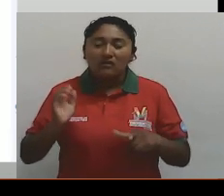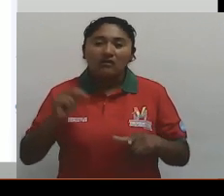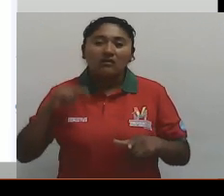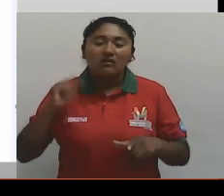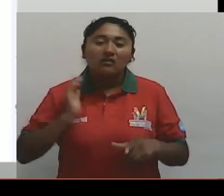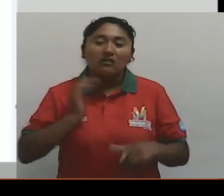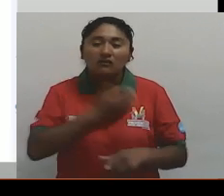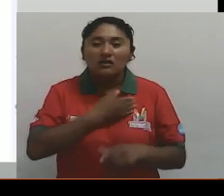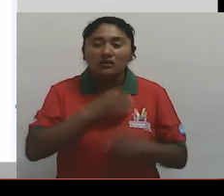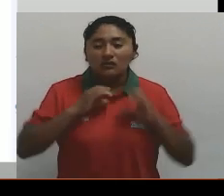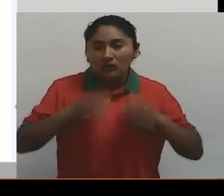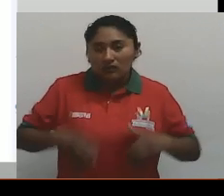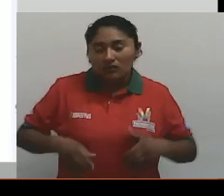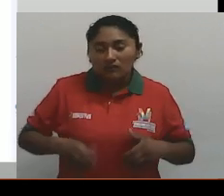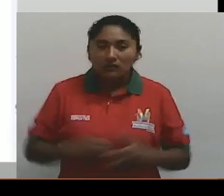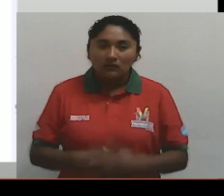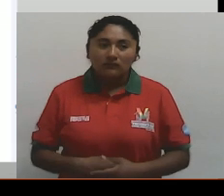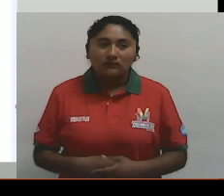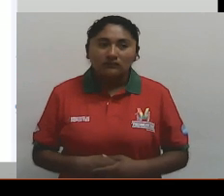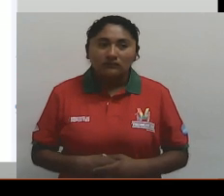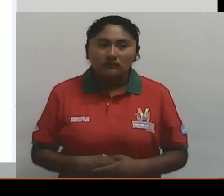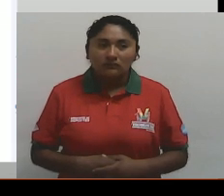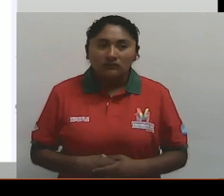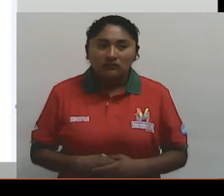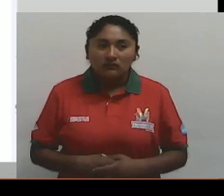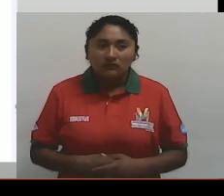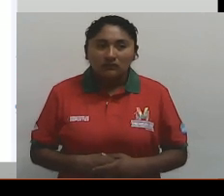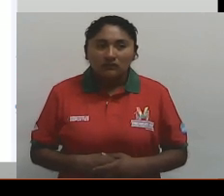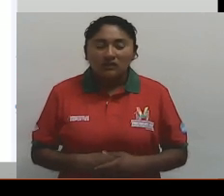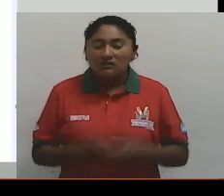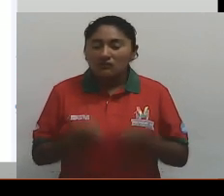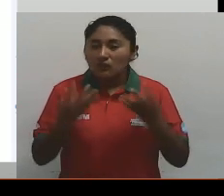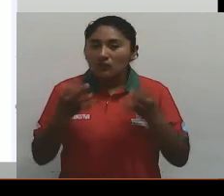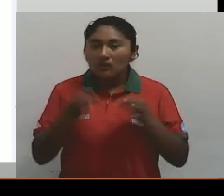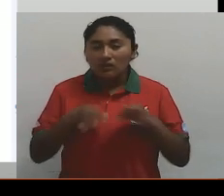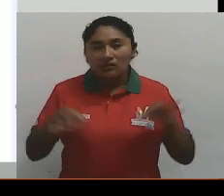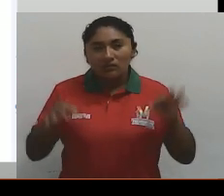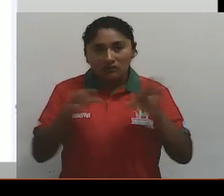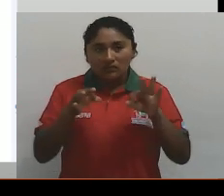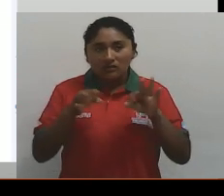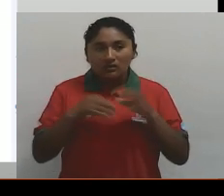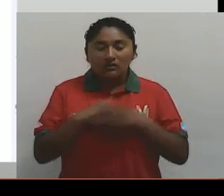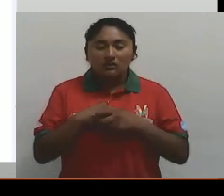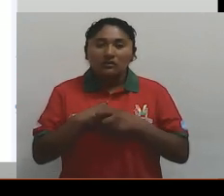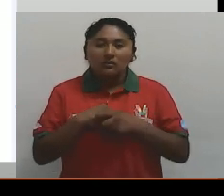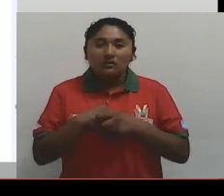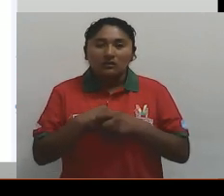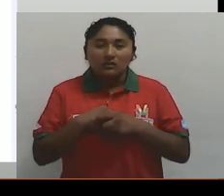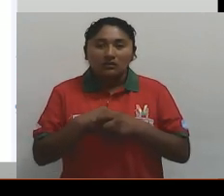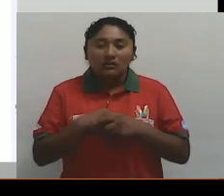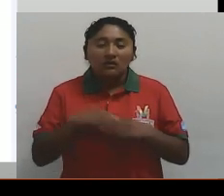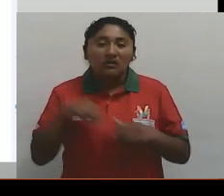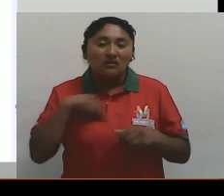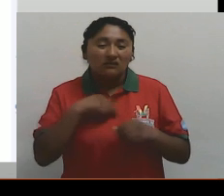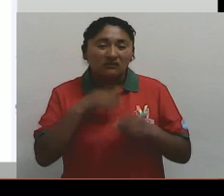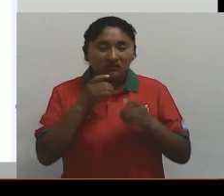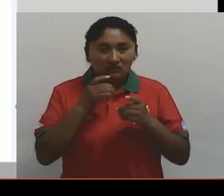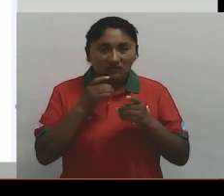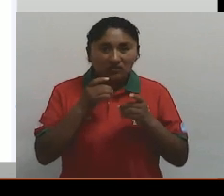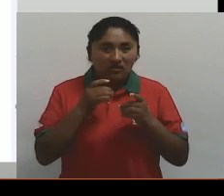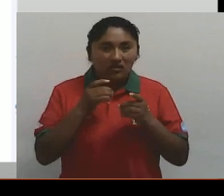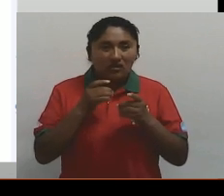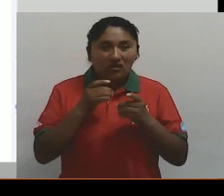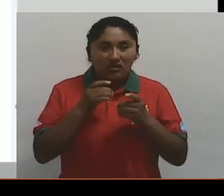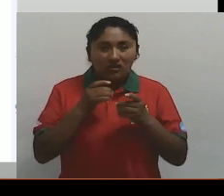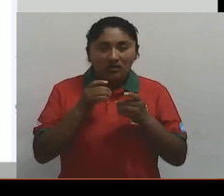cualquier dirección. Esto es algo muy importante. Me ha sucedido acá en las charlas que he tenido de que el balón puede tocar, como dice,